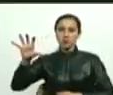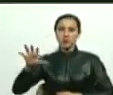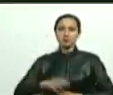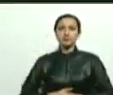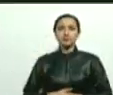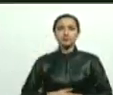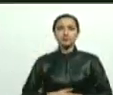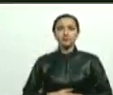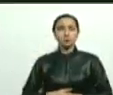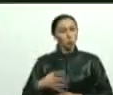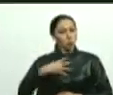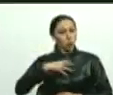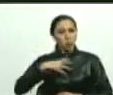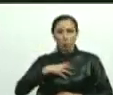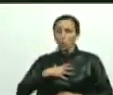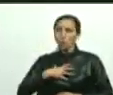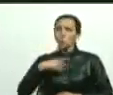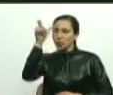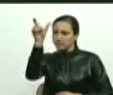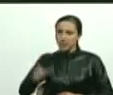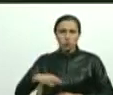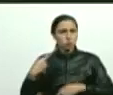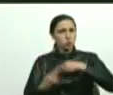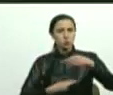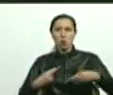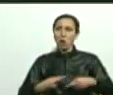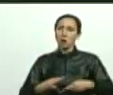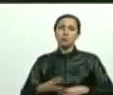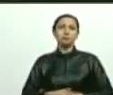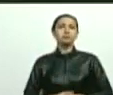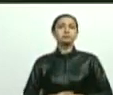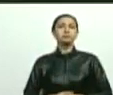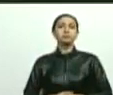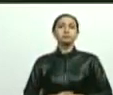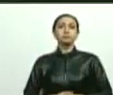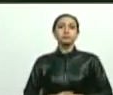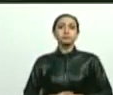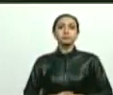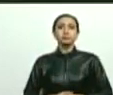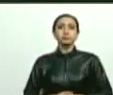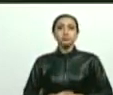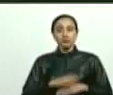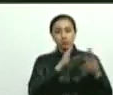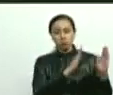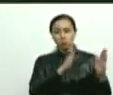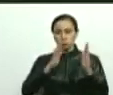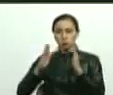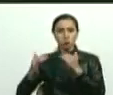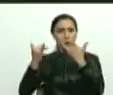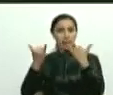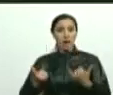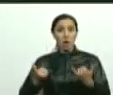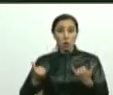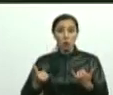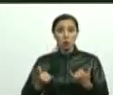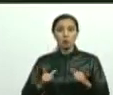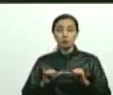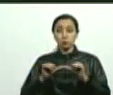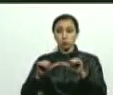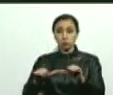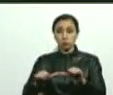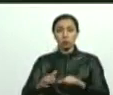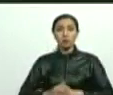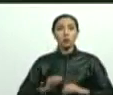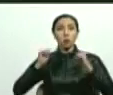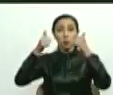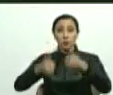Sería impropio de un revolucionario y una revolucionaria. Que esta fase que viene ahora, que comienza el